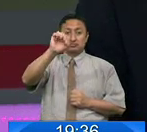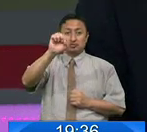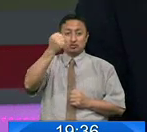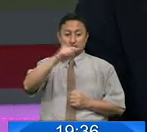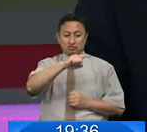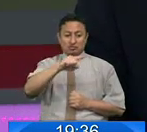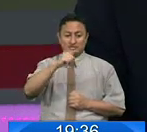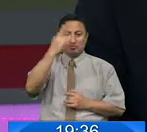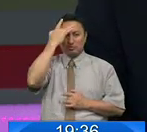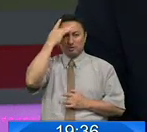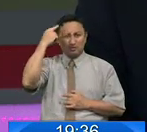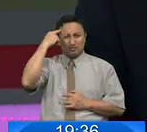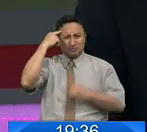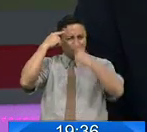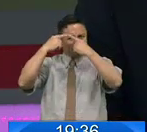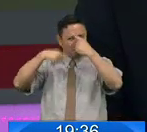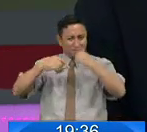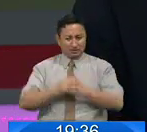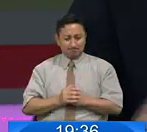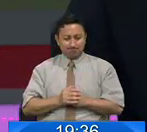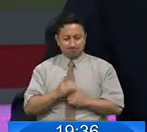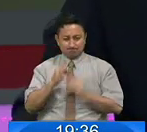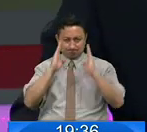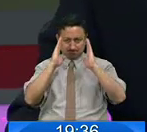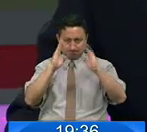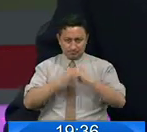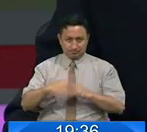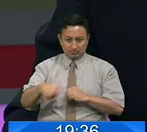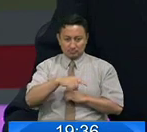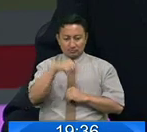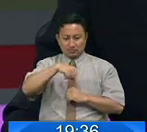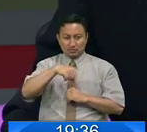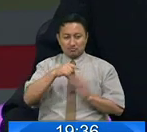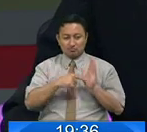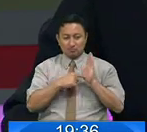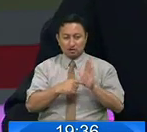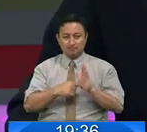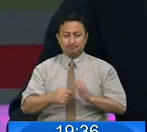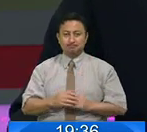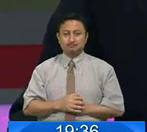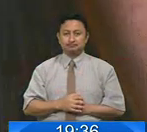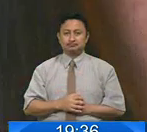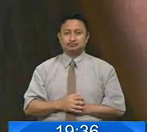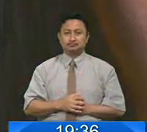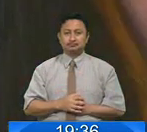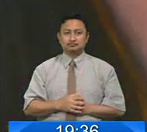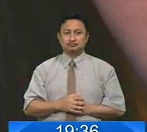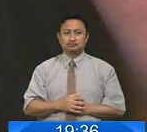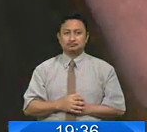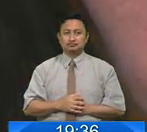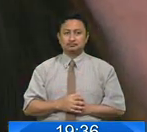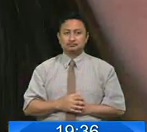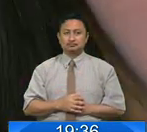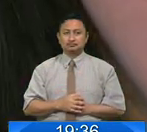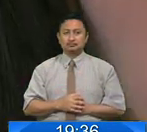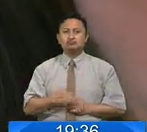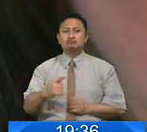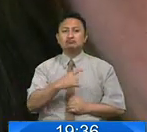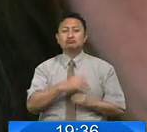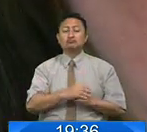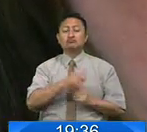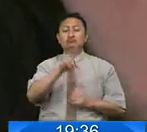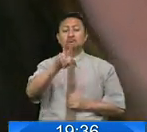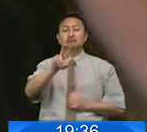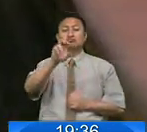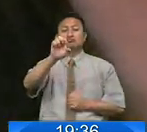mental por favor presta atención vamos a conocer el caso en la siguiente nota ella es